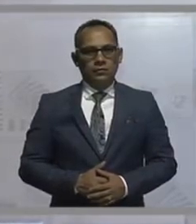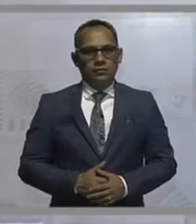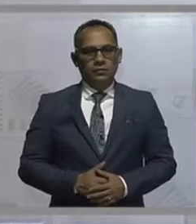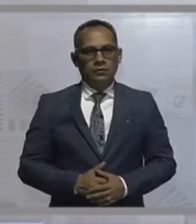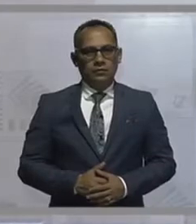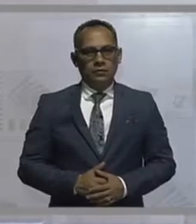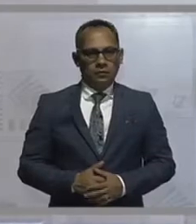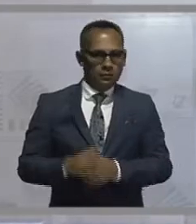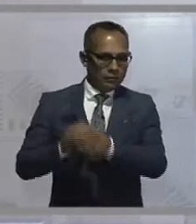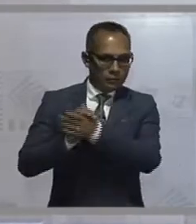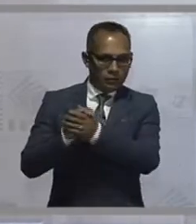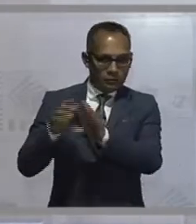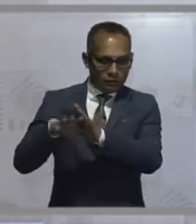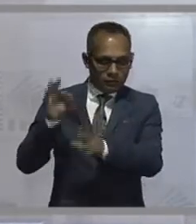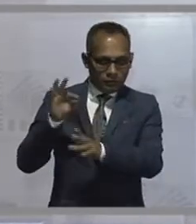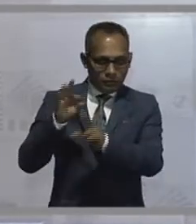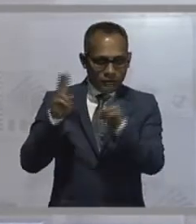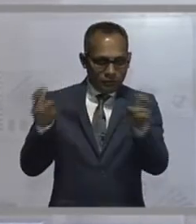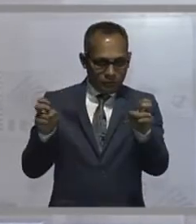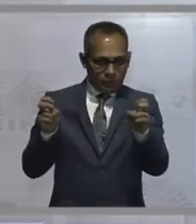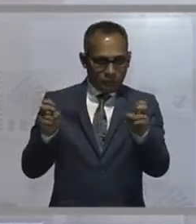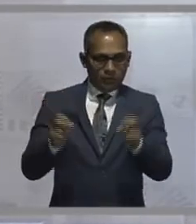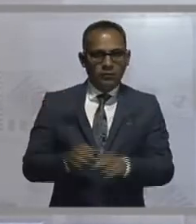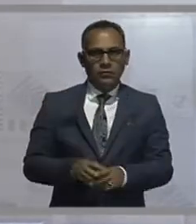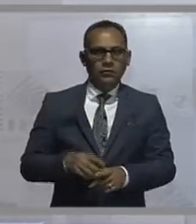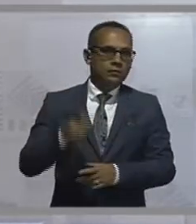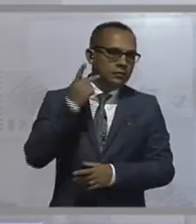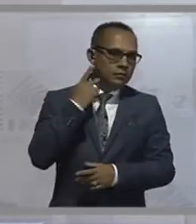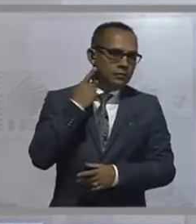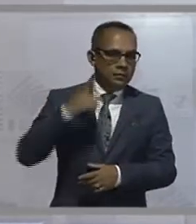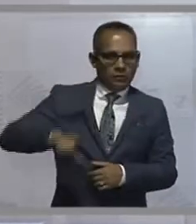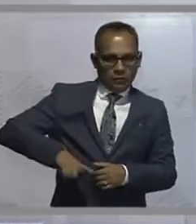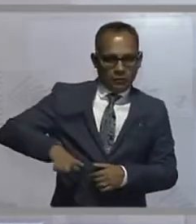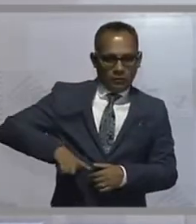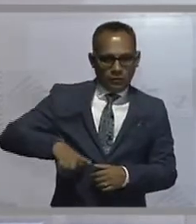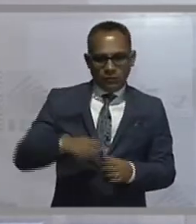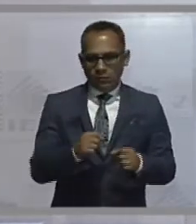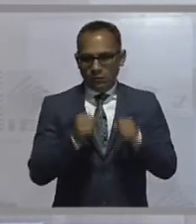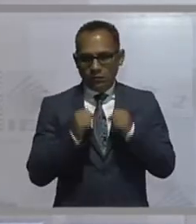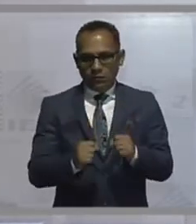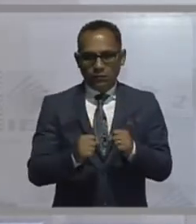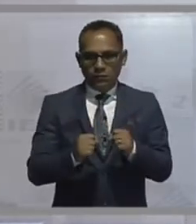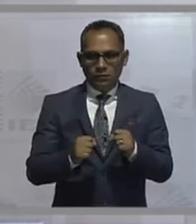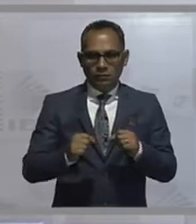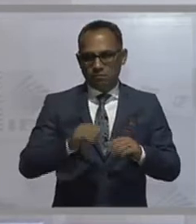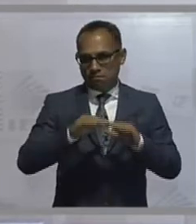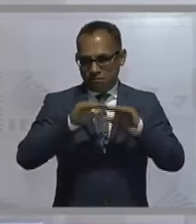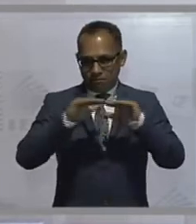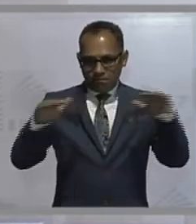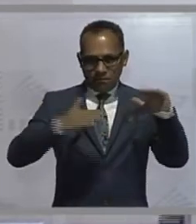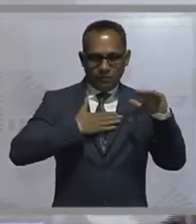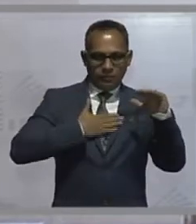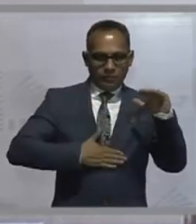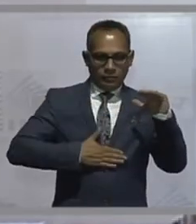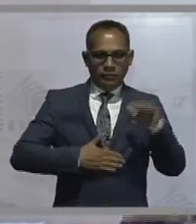el tema a desarrollar es política gobierno seguridad y justicia